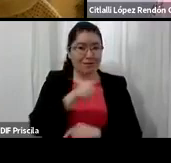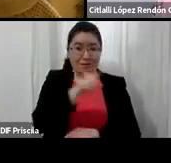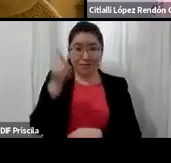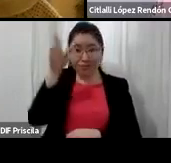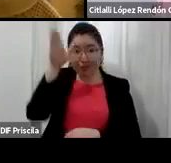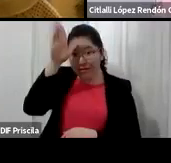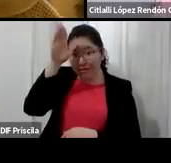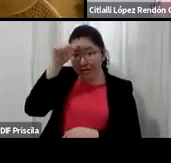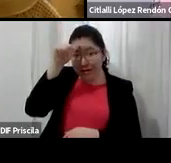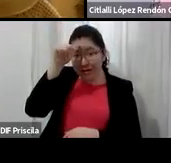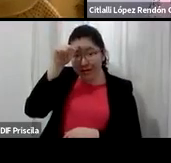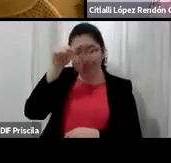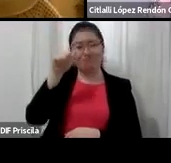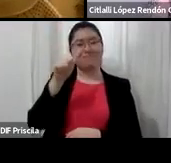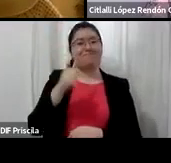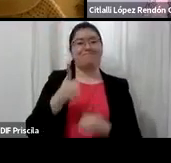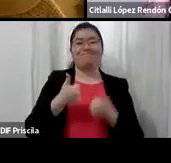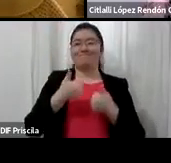Buenísimo.